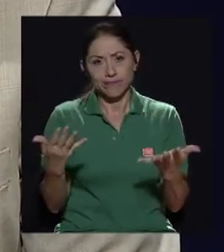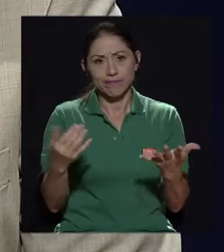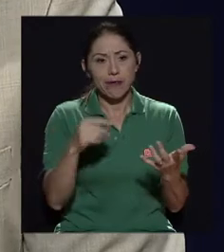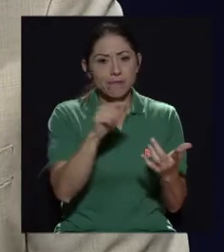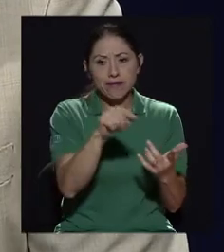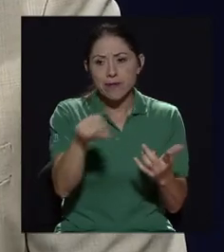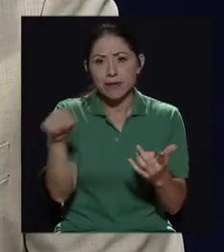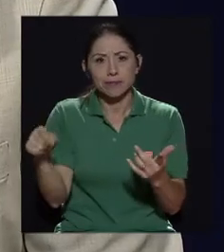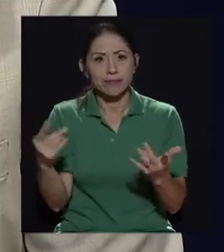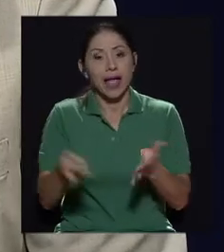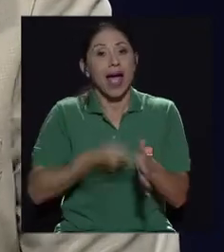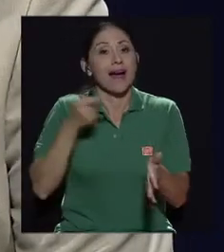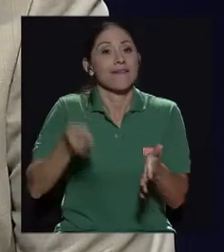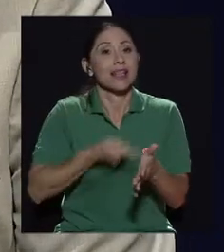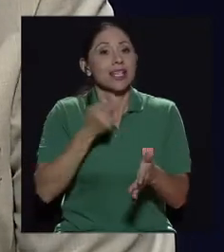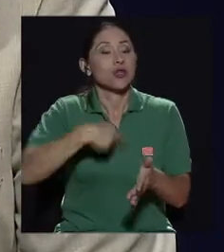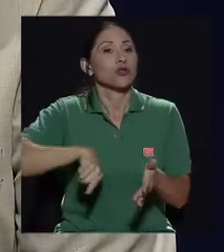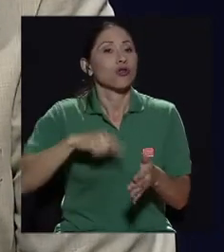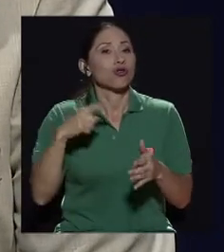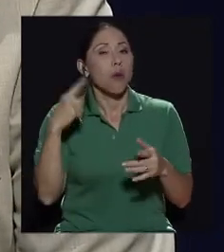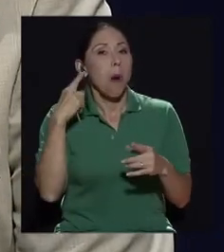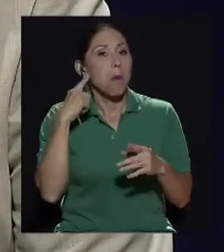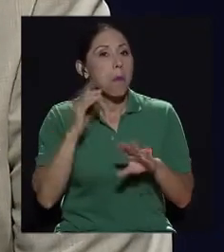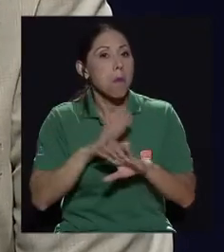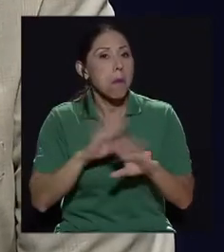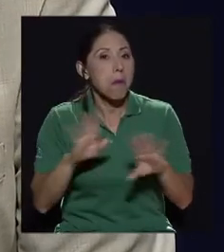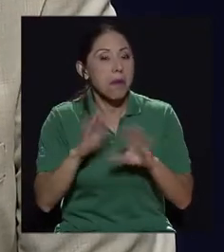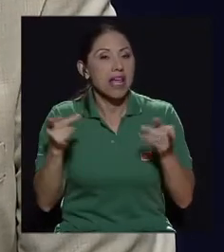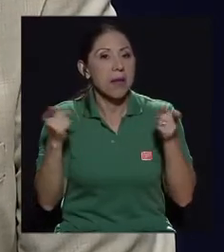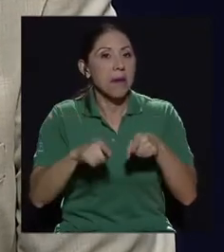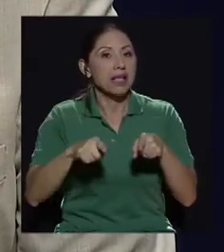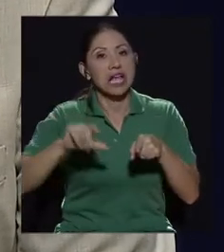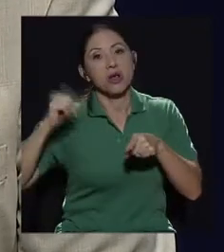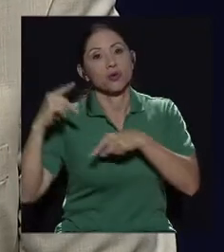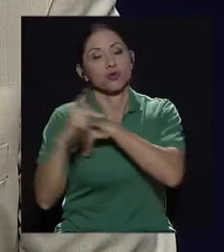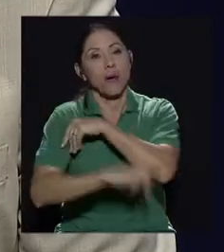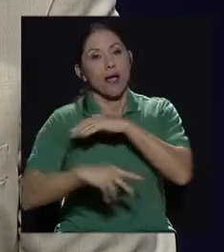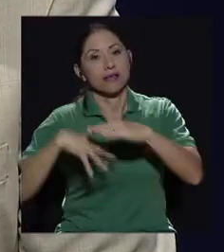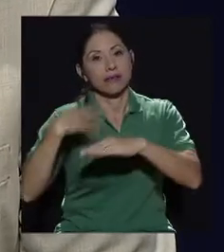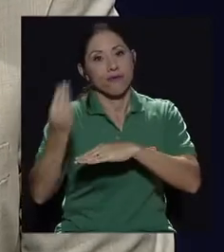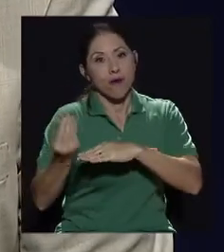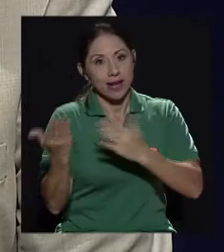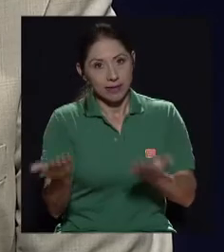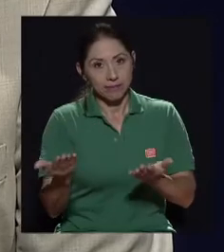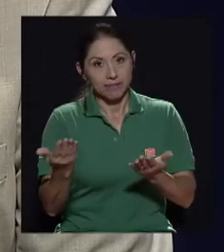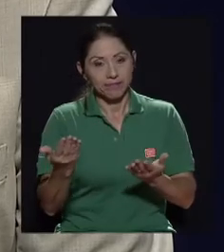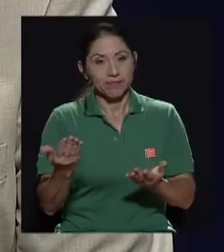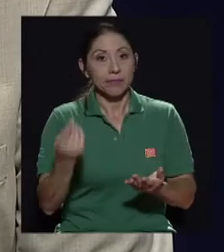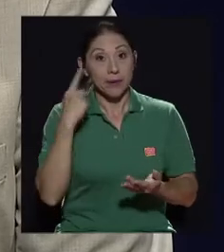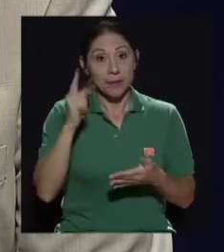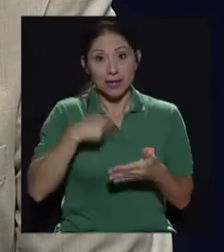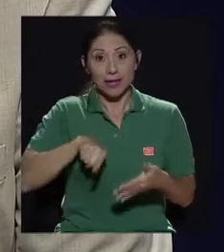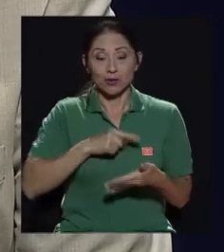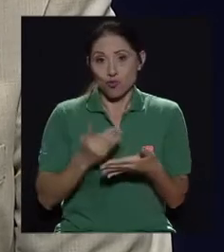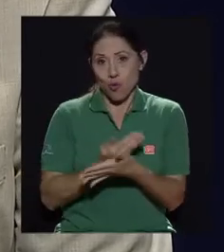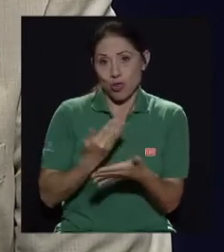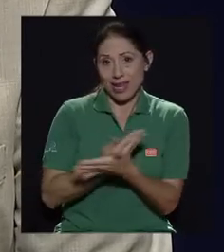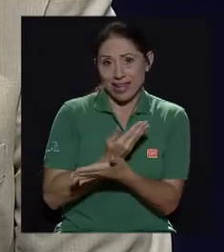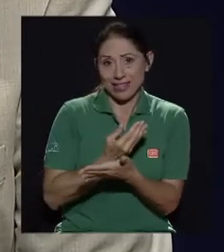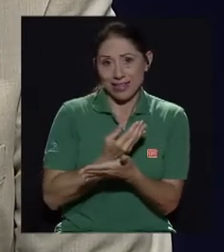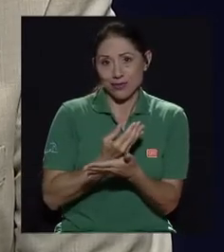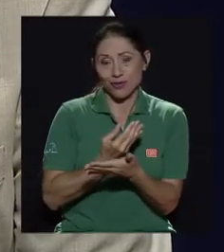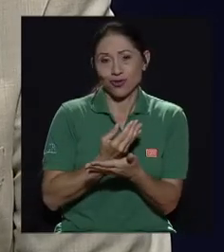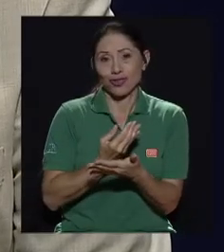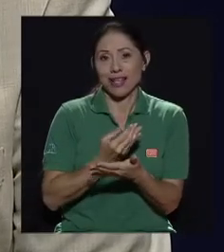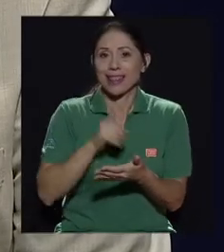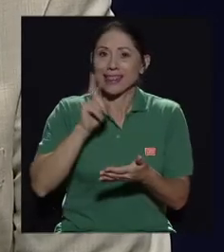pues no escuchamos un poco lo que pasa afuera creo que nos hace falta para modernizarnos